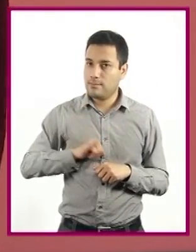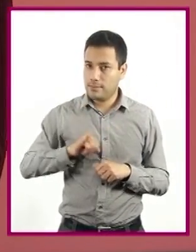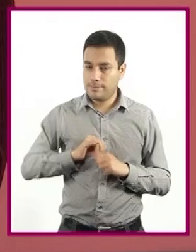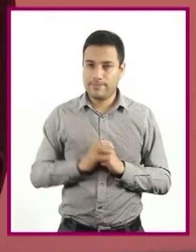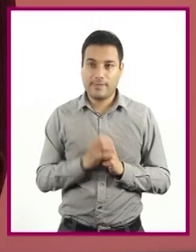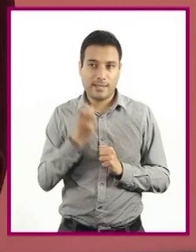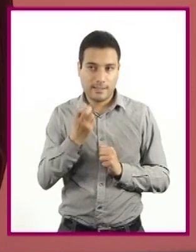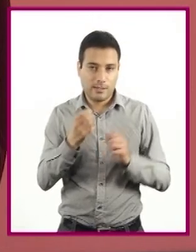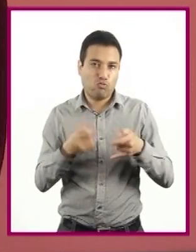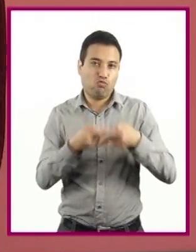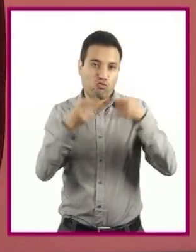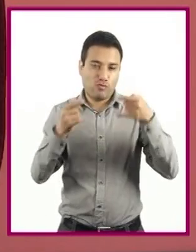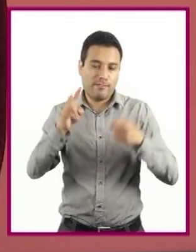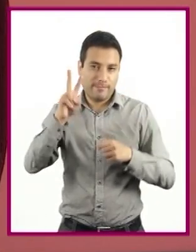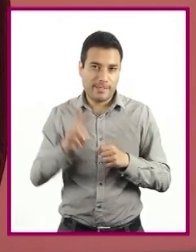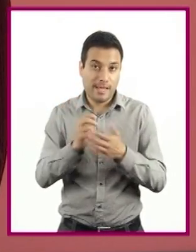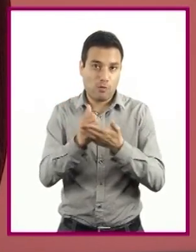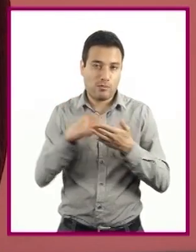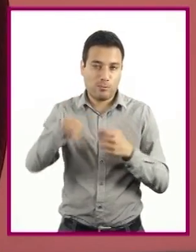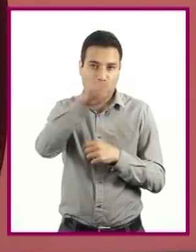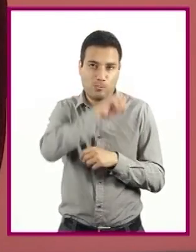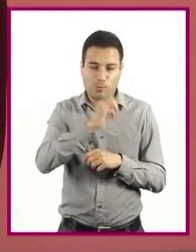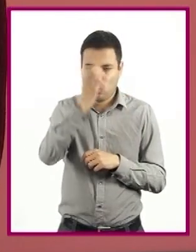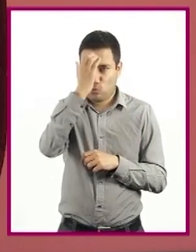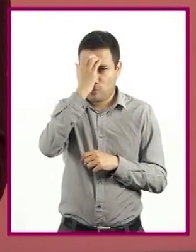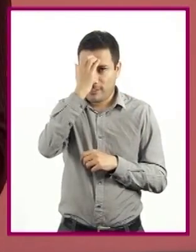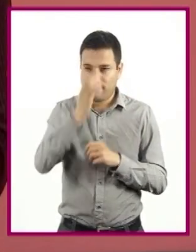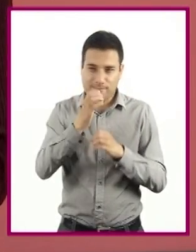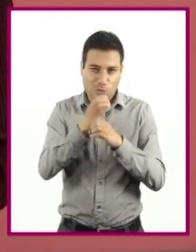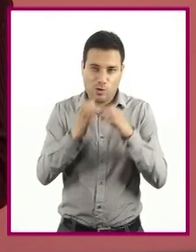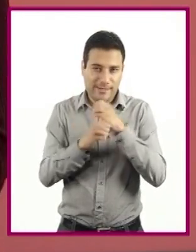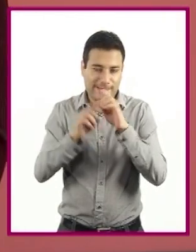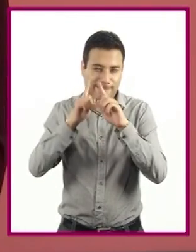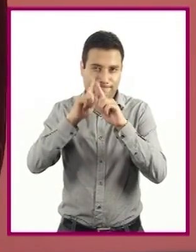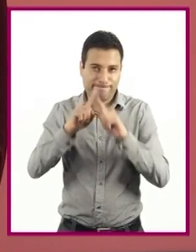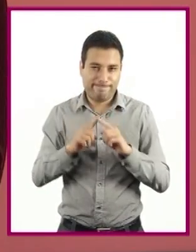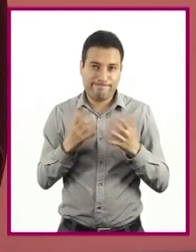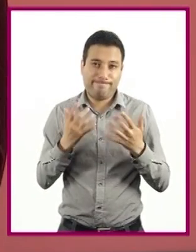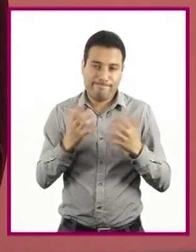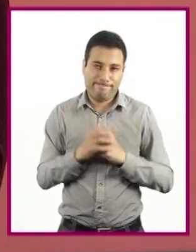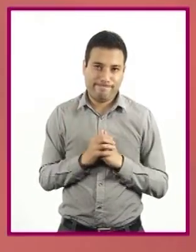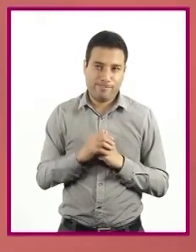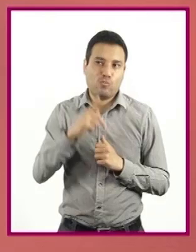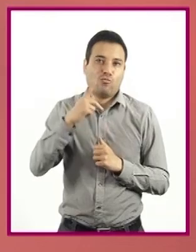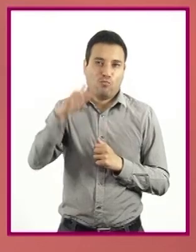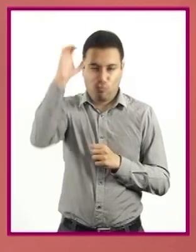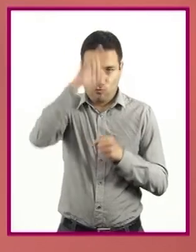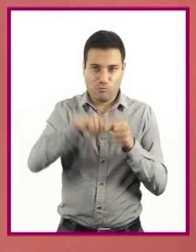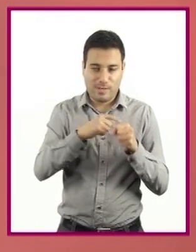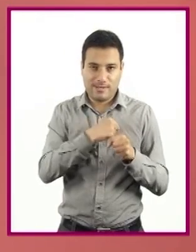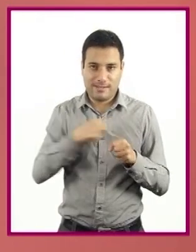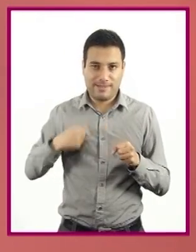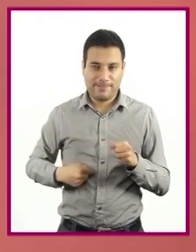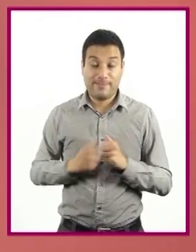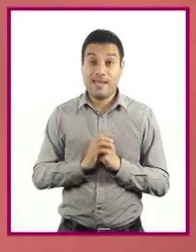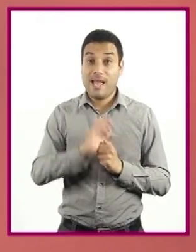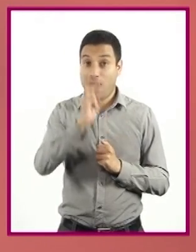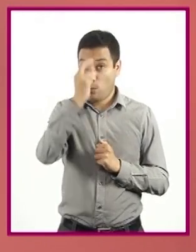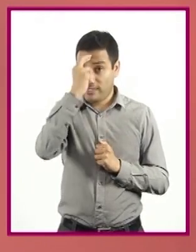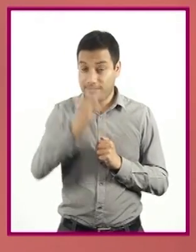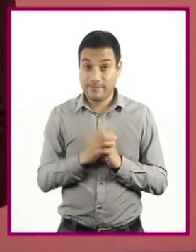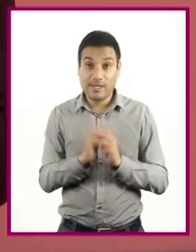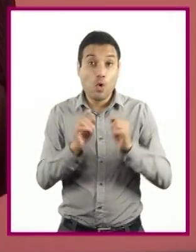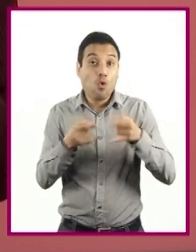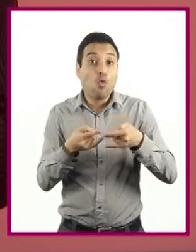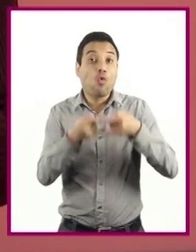verídicos que nos llevan a descubrir grandes verdades a través de los ojos de los chinos. Recuerden, los